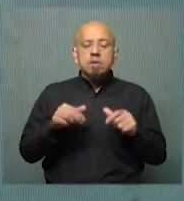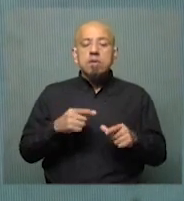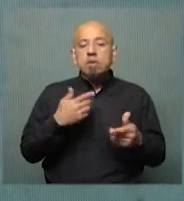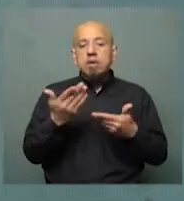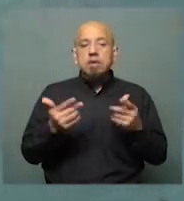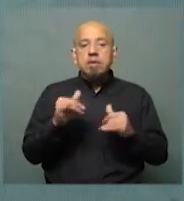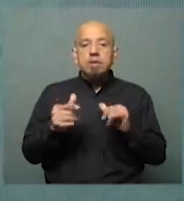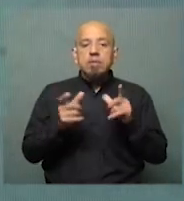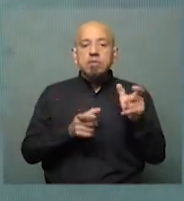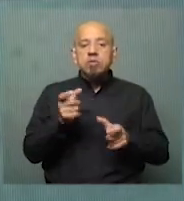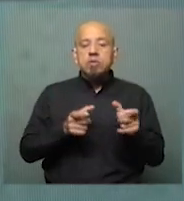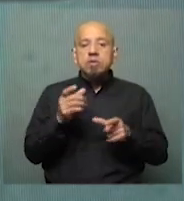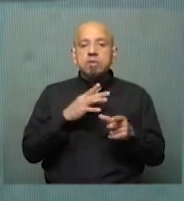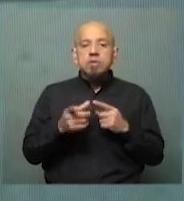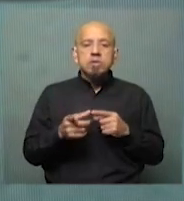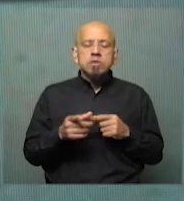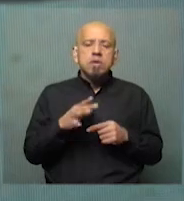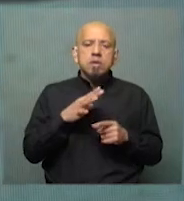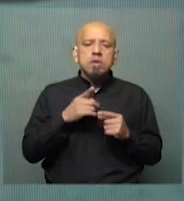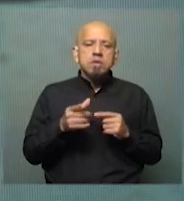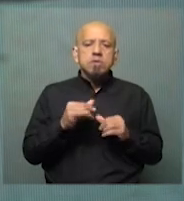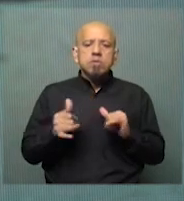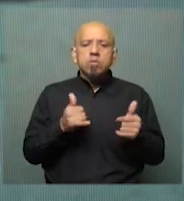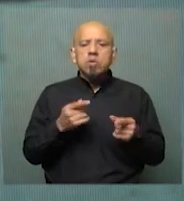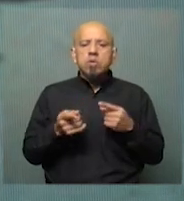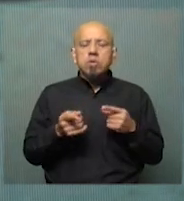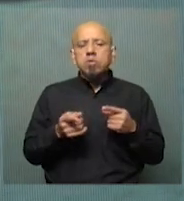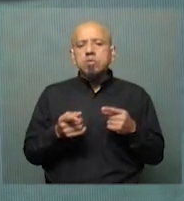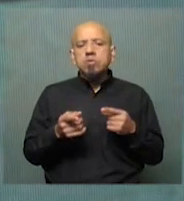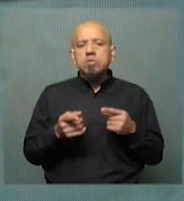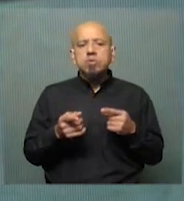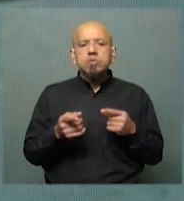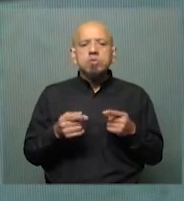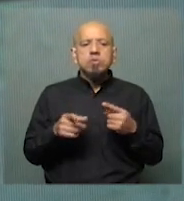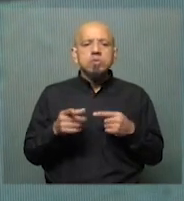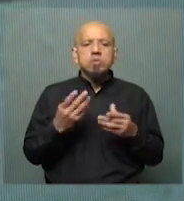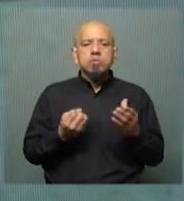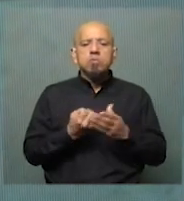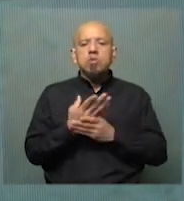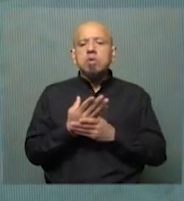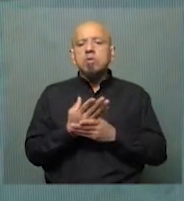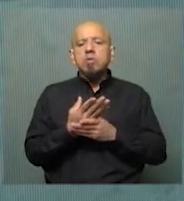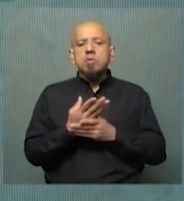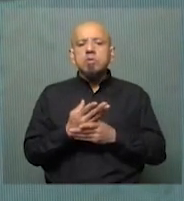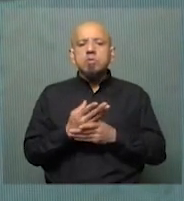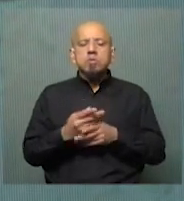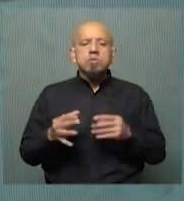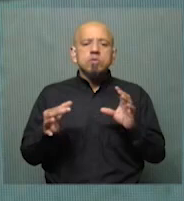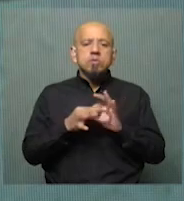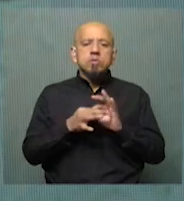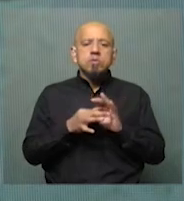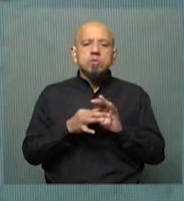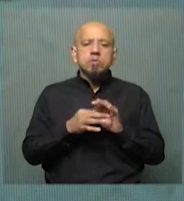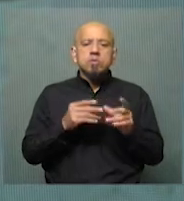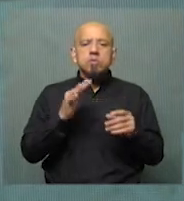gente que labura ahí, yo qué sé. Incluso juegos tradicionales y juegos un poco más modernos y más vinculados al mundo friki,